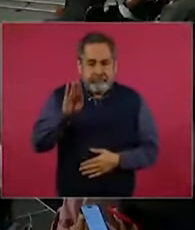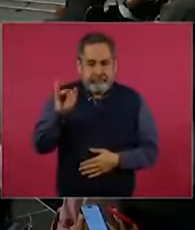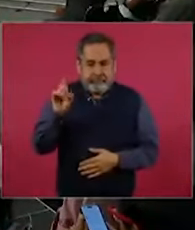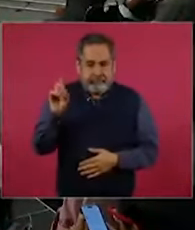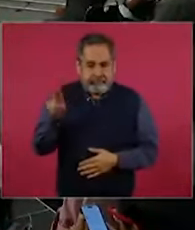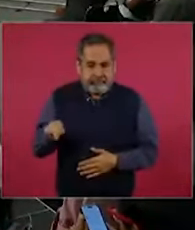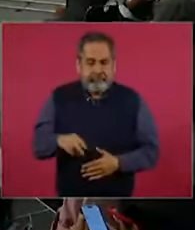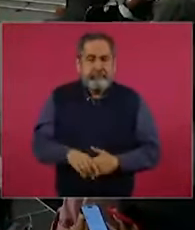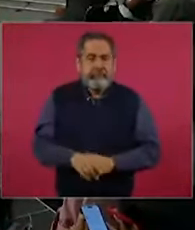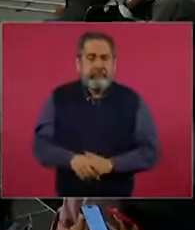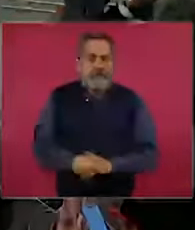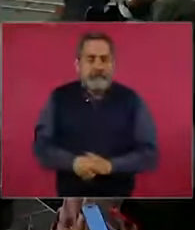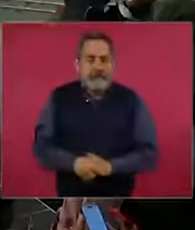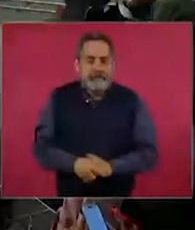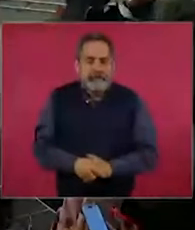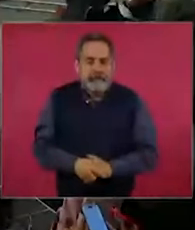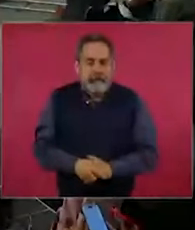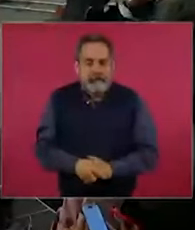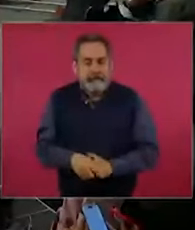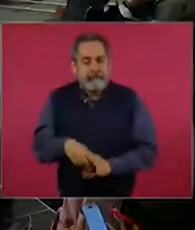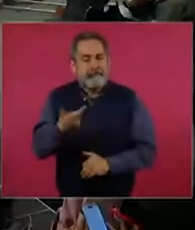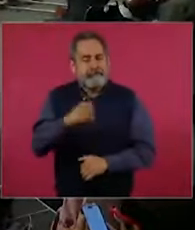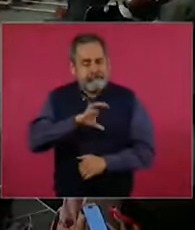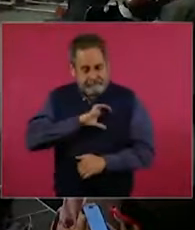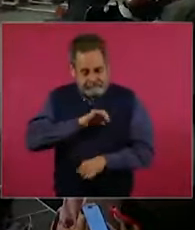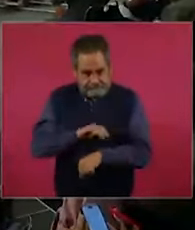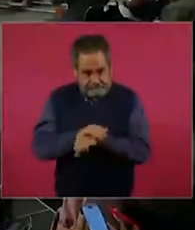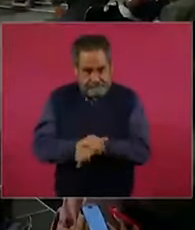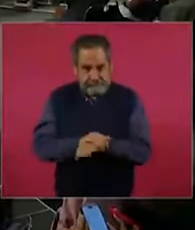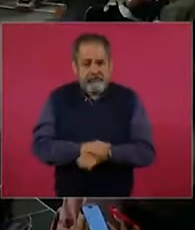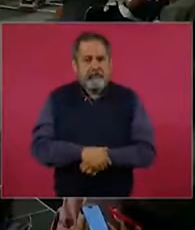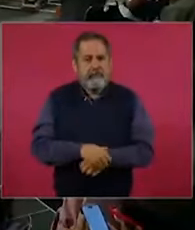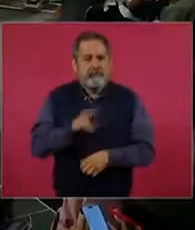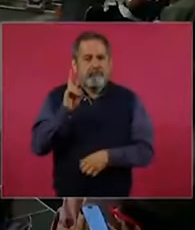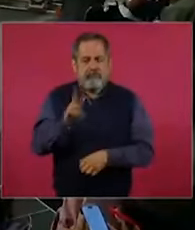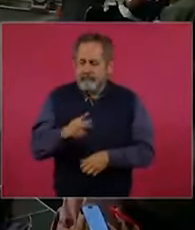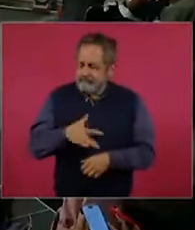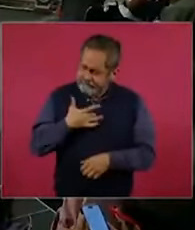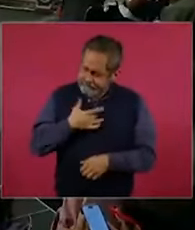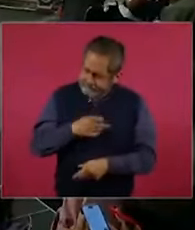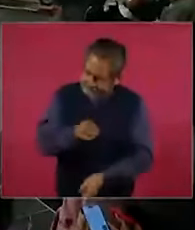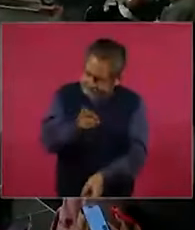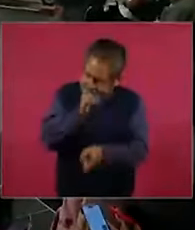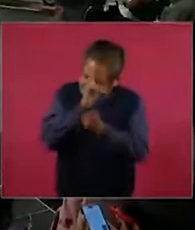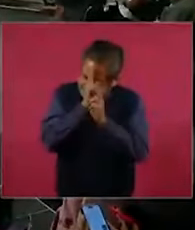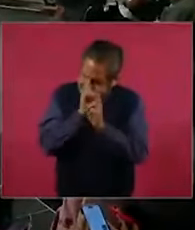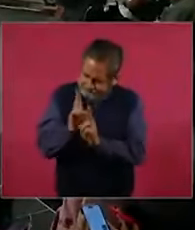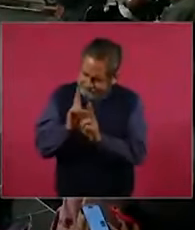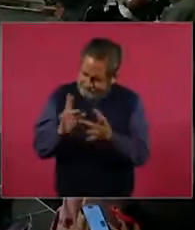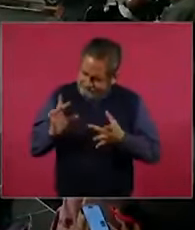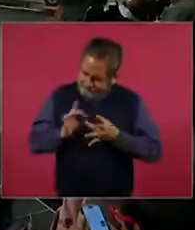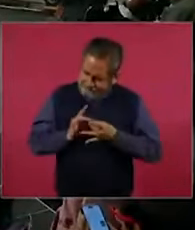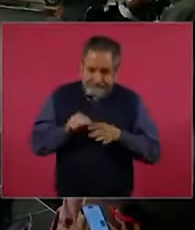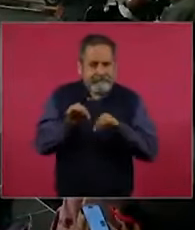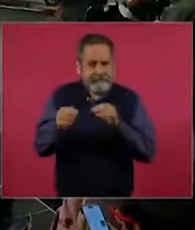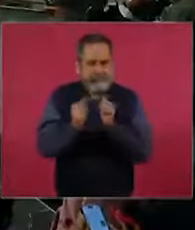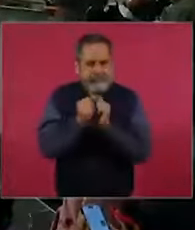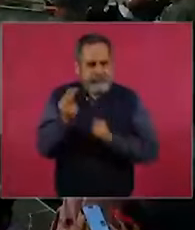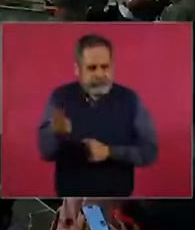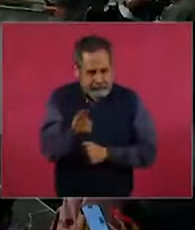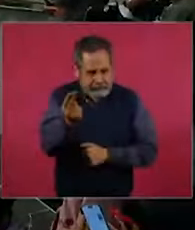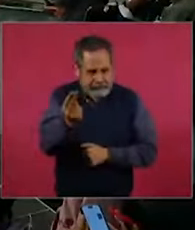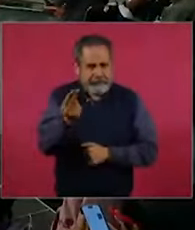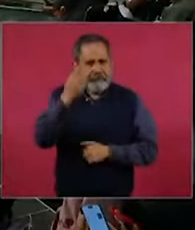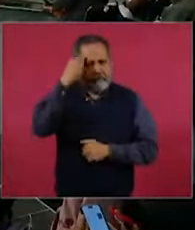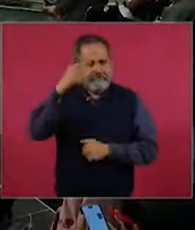nominales pues queriendo no respetar lo que señala la Constitución y precisamente para hablar de este tema nuevamente